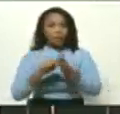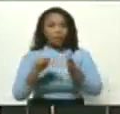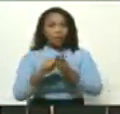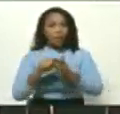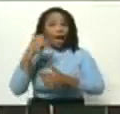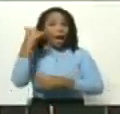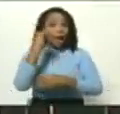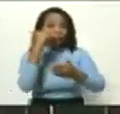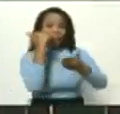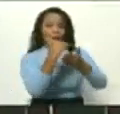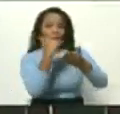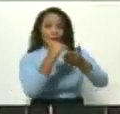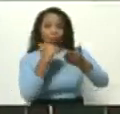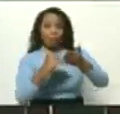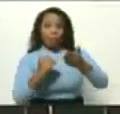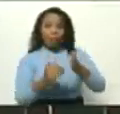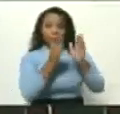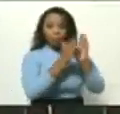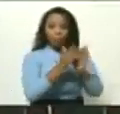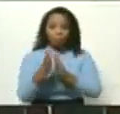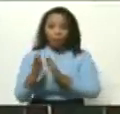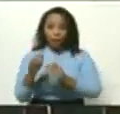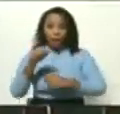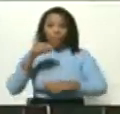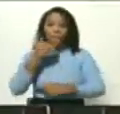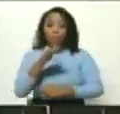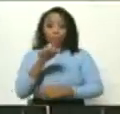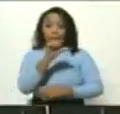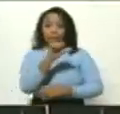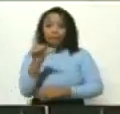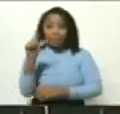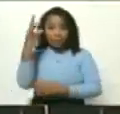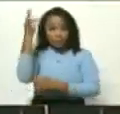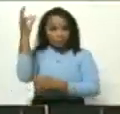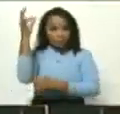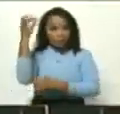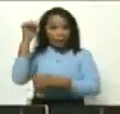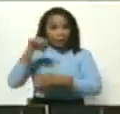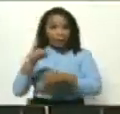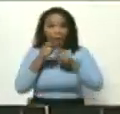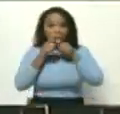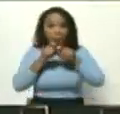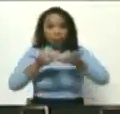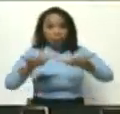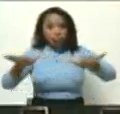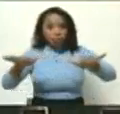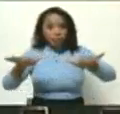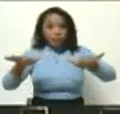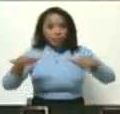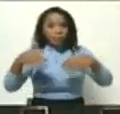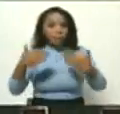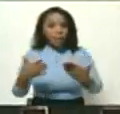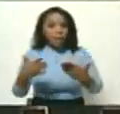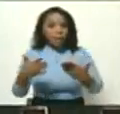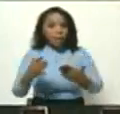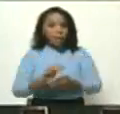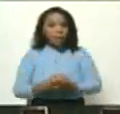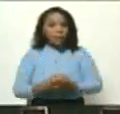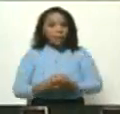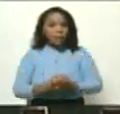una agenda para esta Semana Santa. Venimos de el despliegue de Semana